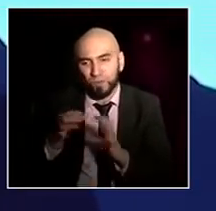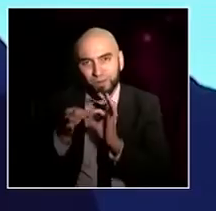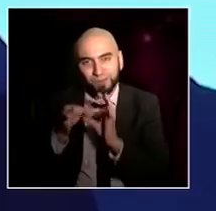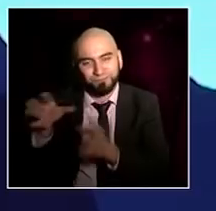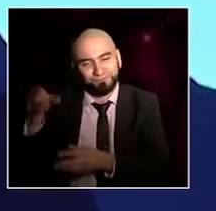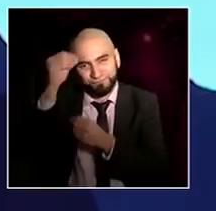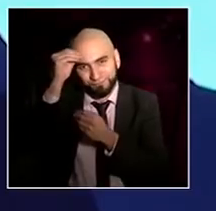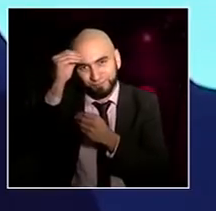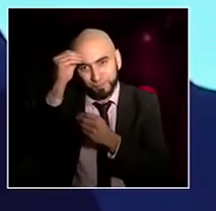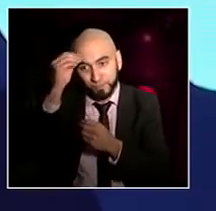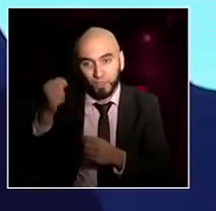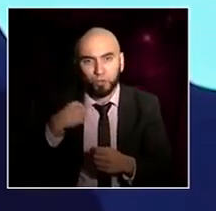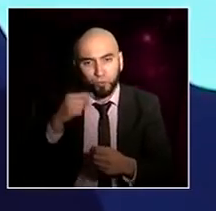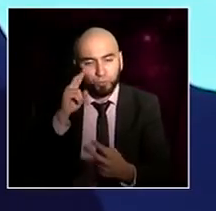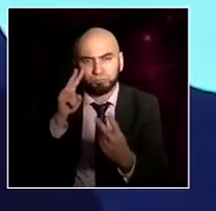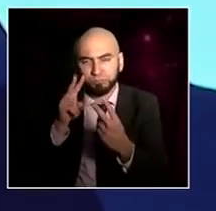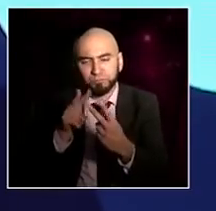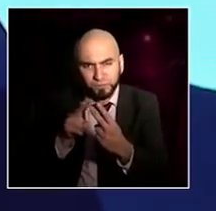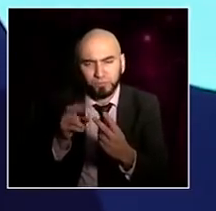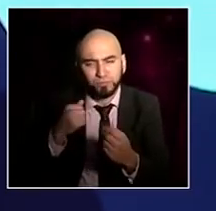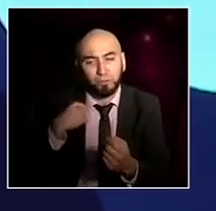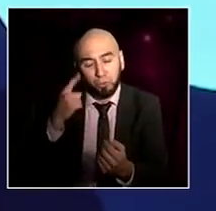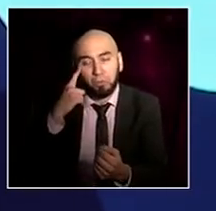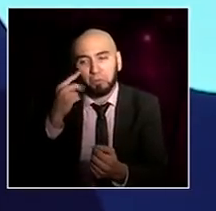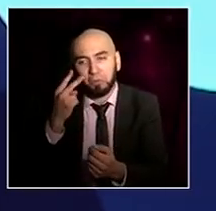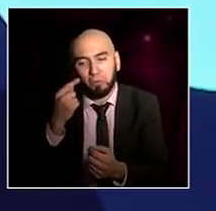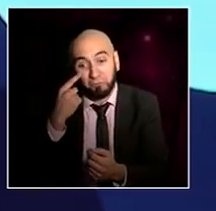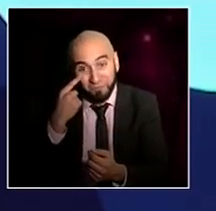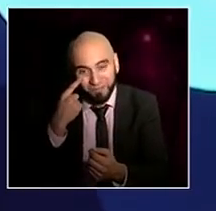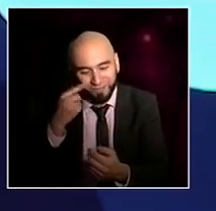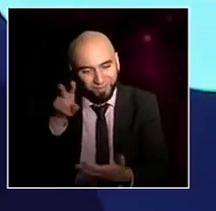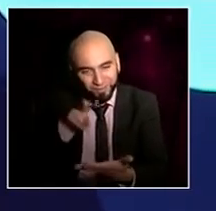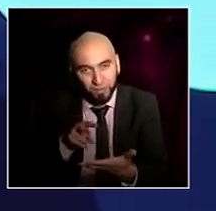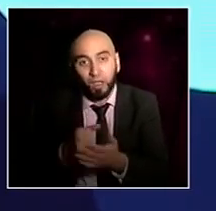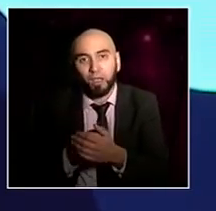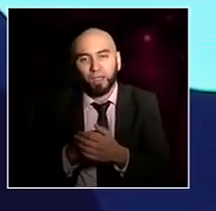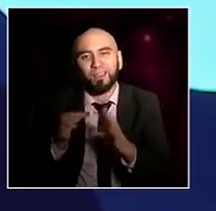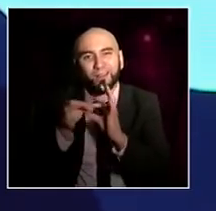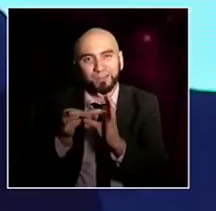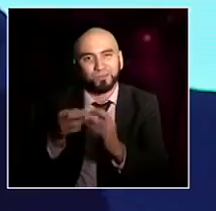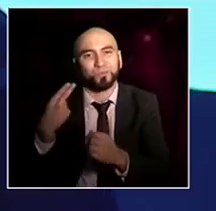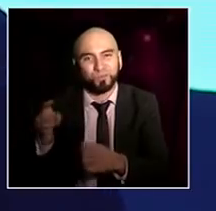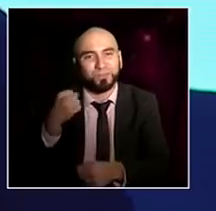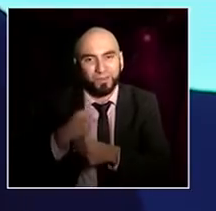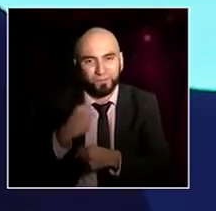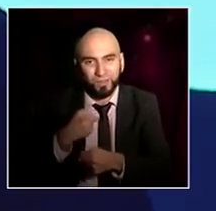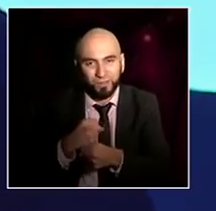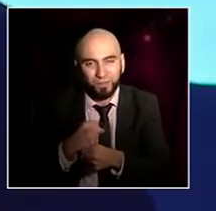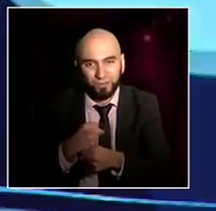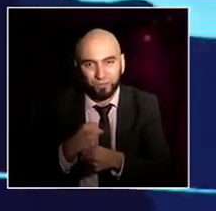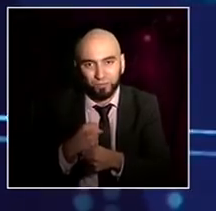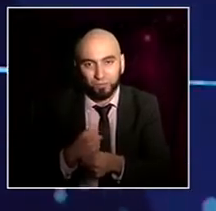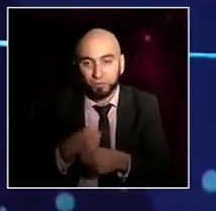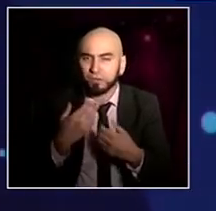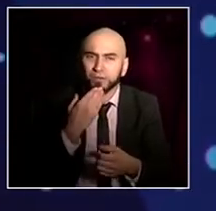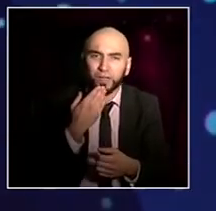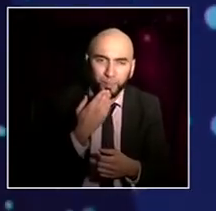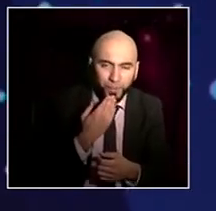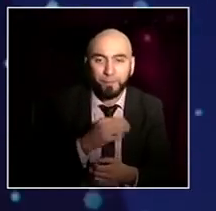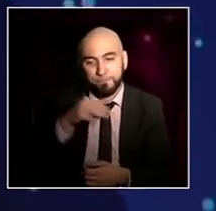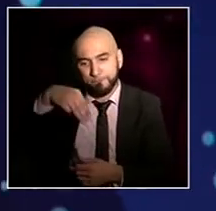trabajo en neurociencia y empecé a seguir su camino. Camilo de Varela y Humberto Maturana, que estoy